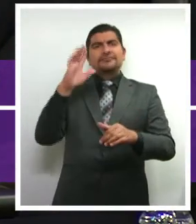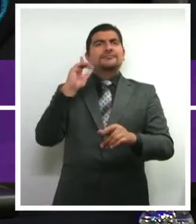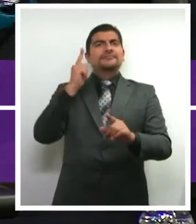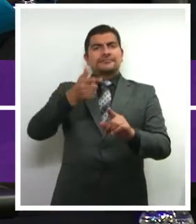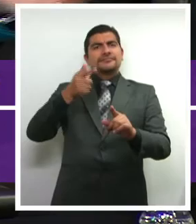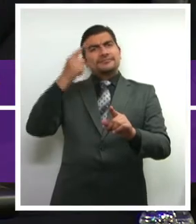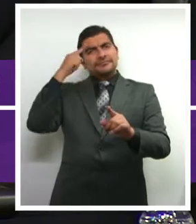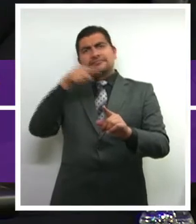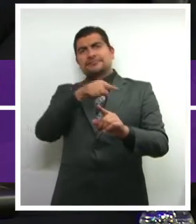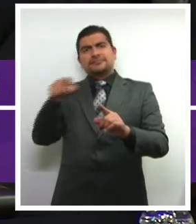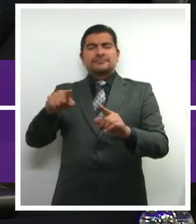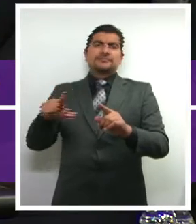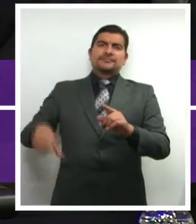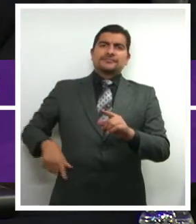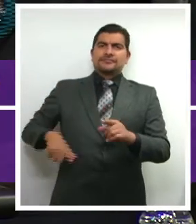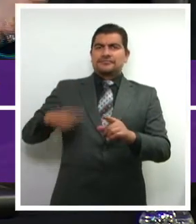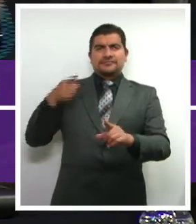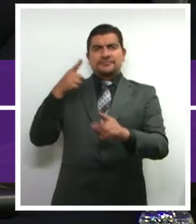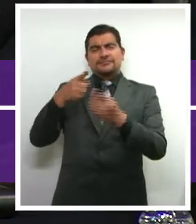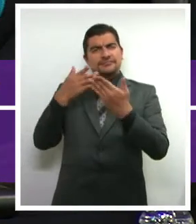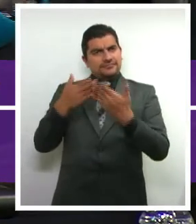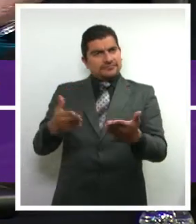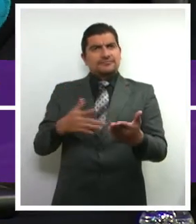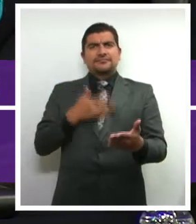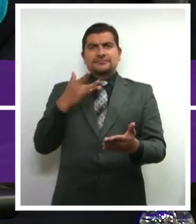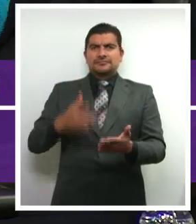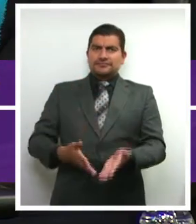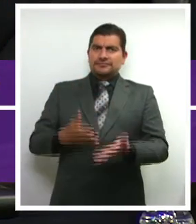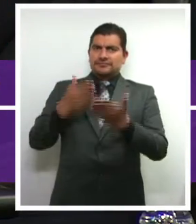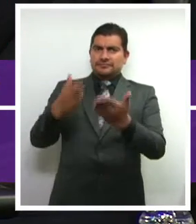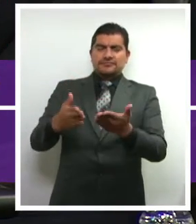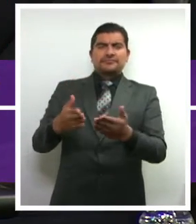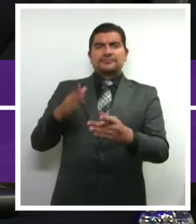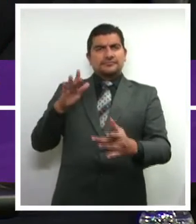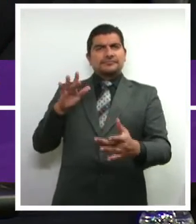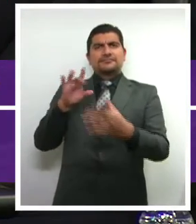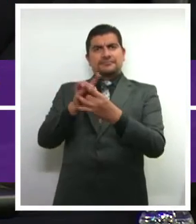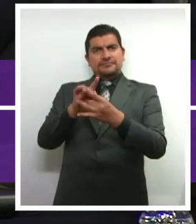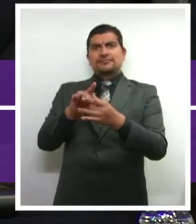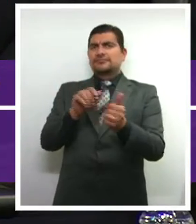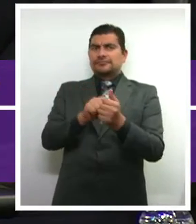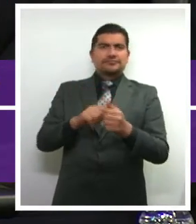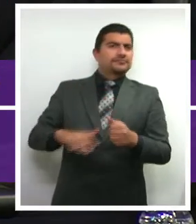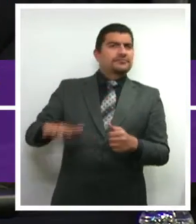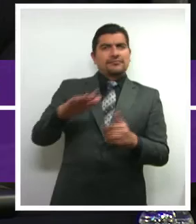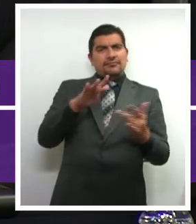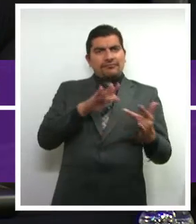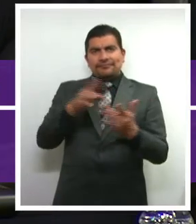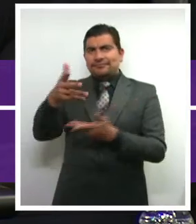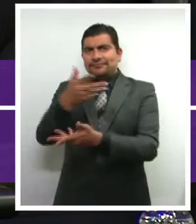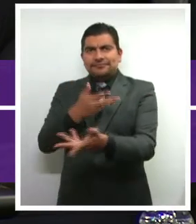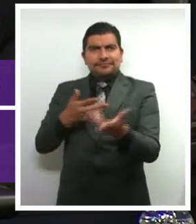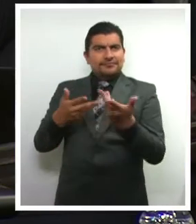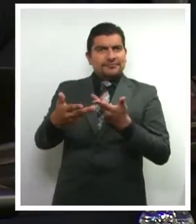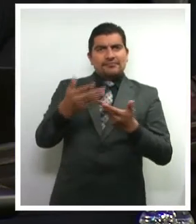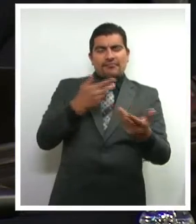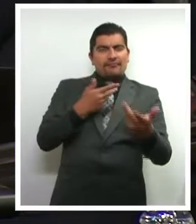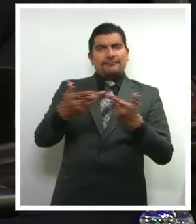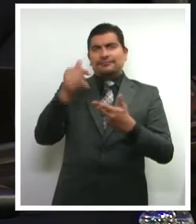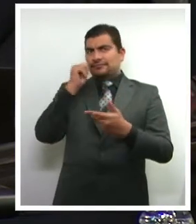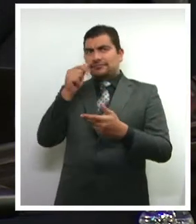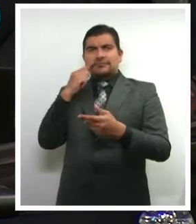gobierno que esté en la disposición de estar en un contacto permanente, estar al día en lo que ya